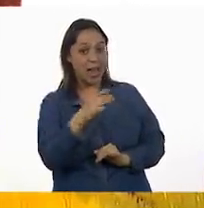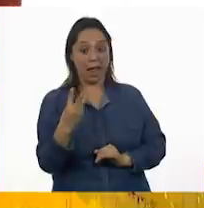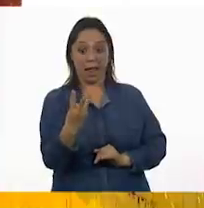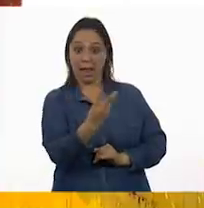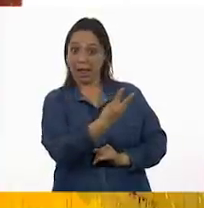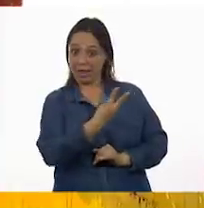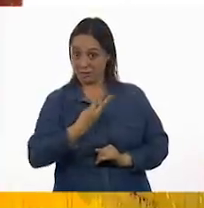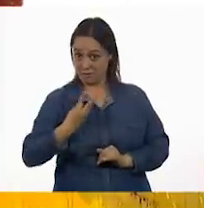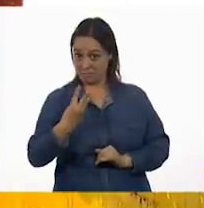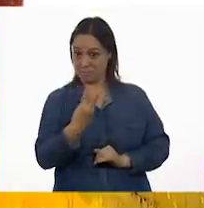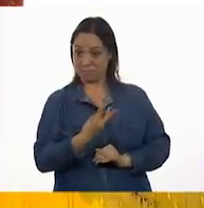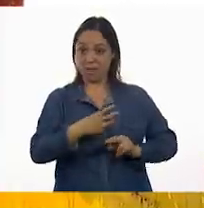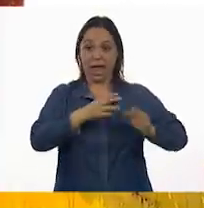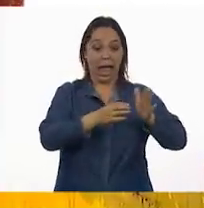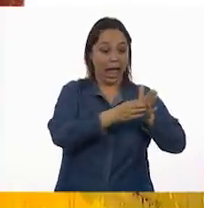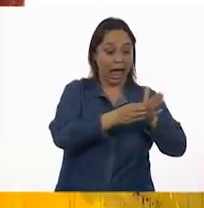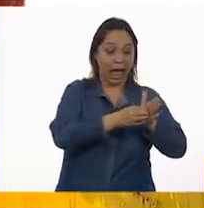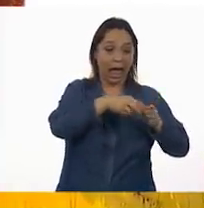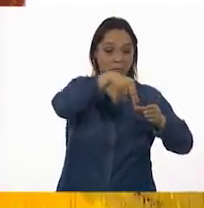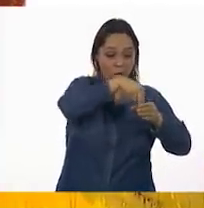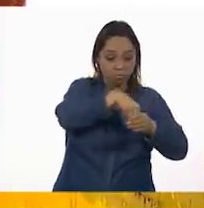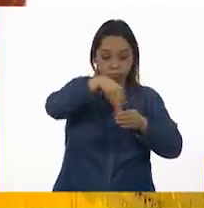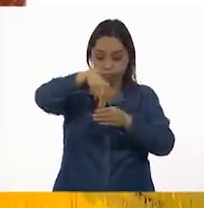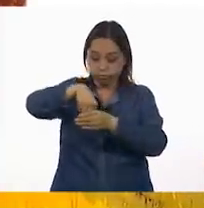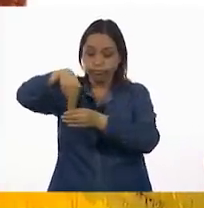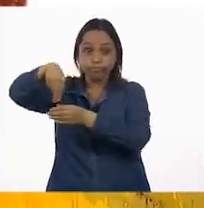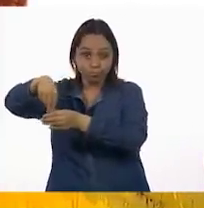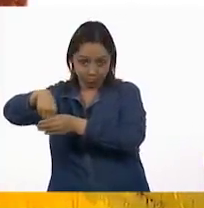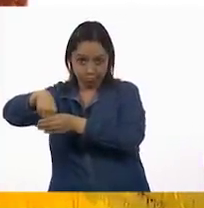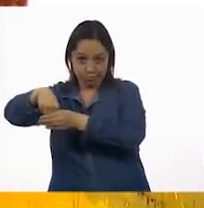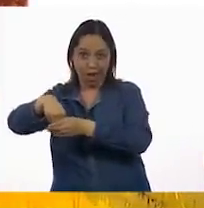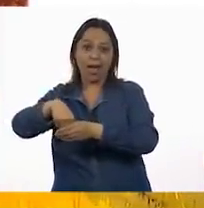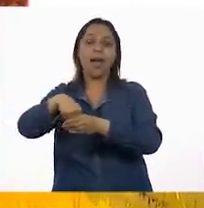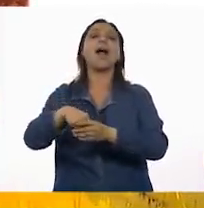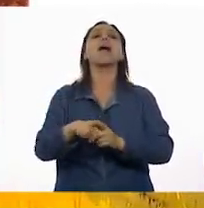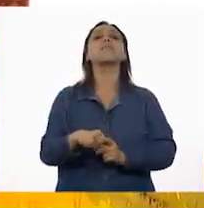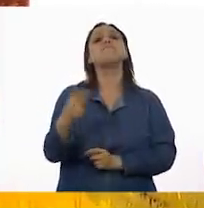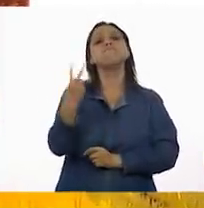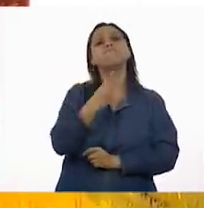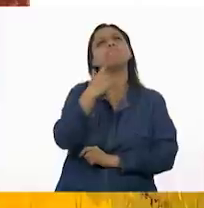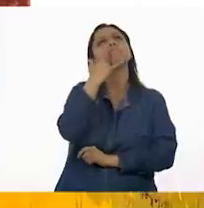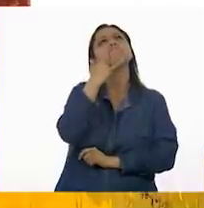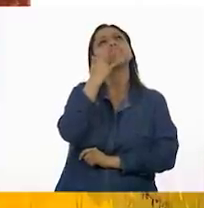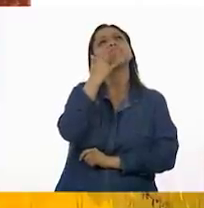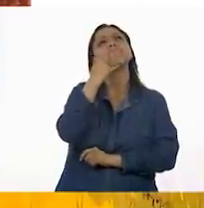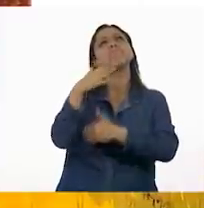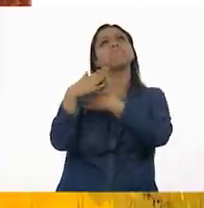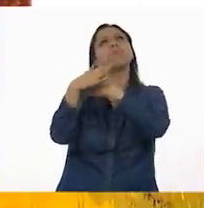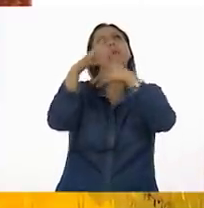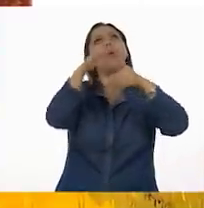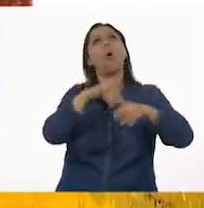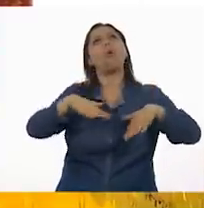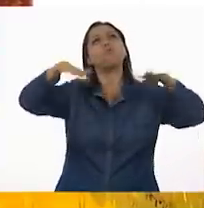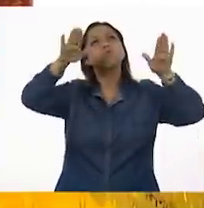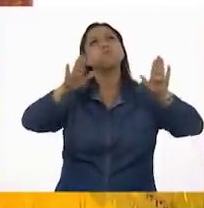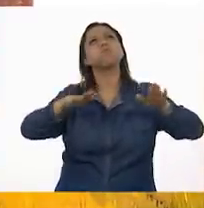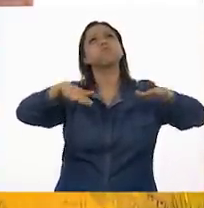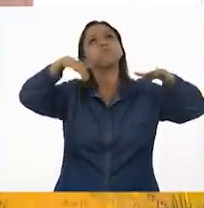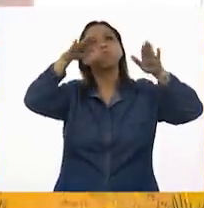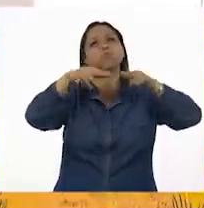los tres se sientan en sus cajas y se ponen a mirar un ave rapaz y dos nubes perdidas.